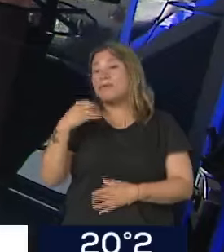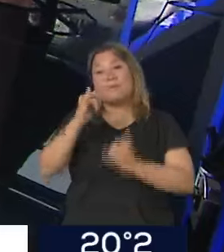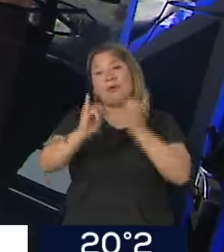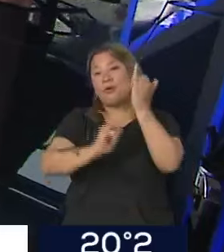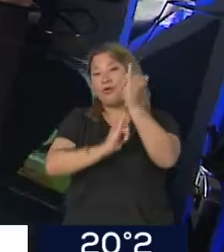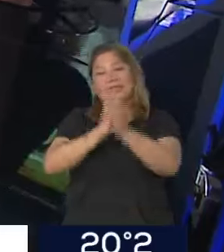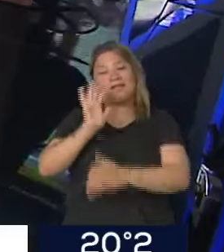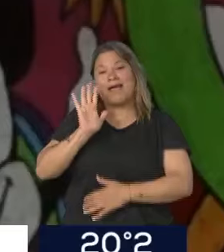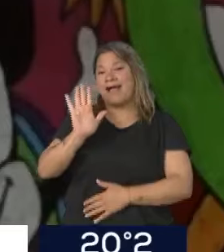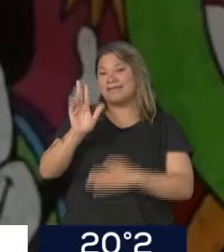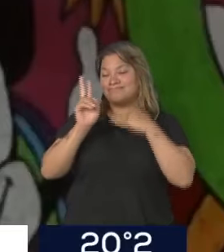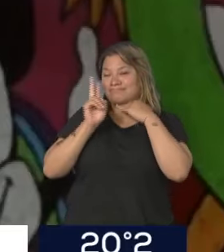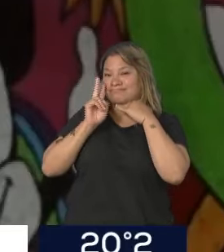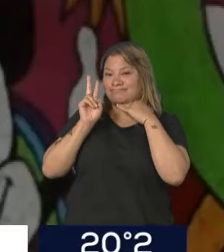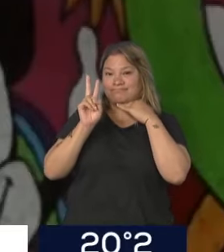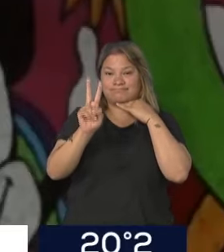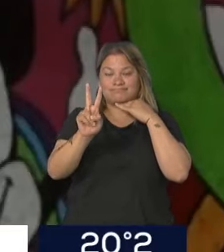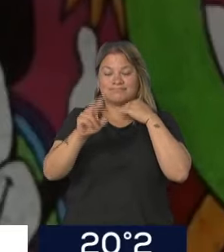manera.